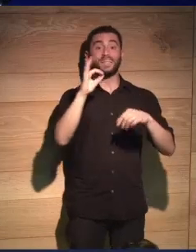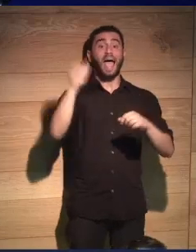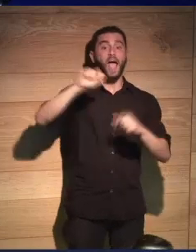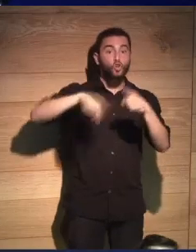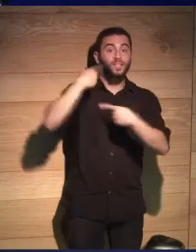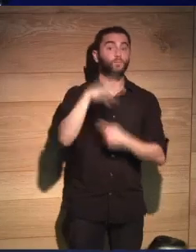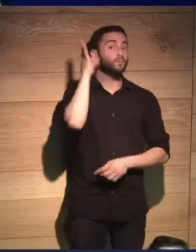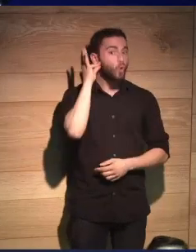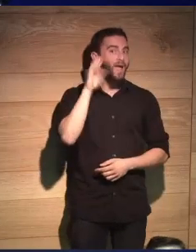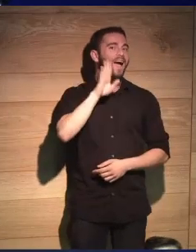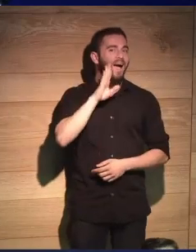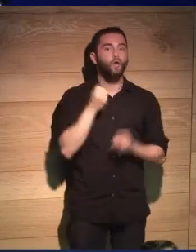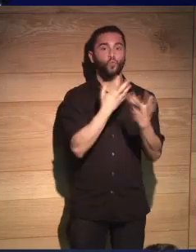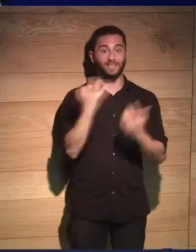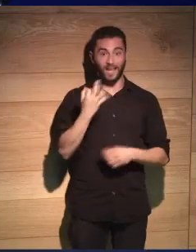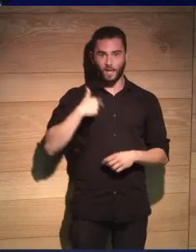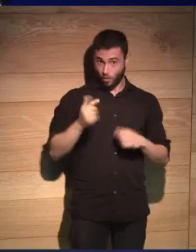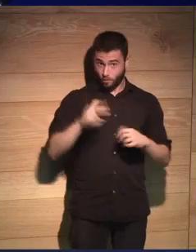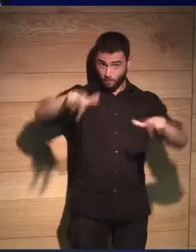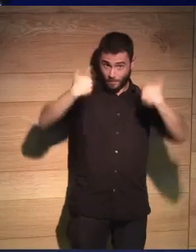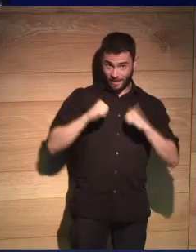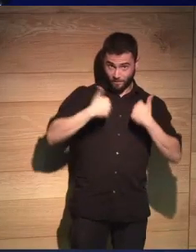mujer de ella. ¿Me permites que lea el comienzo?